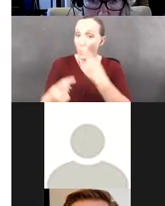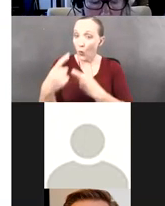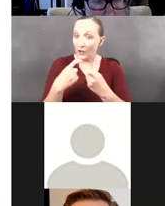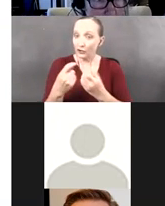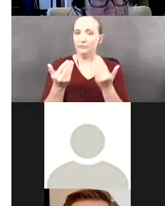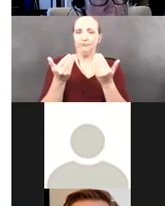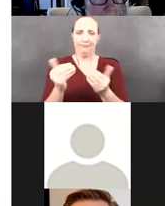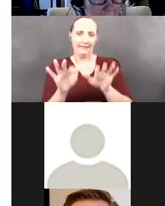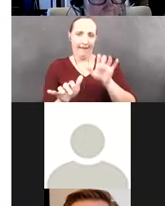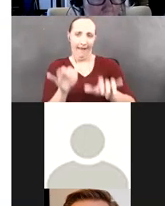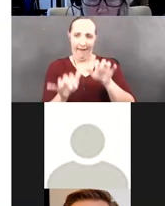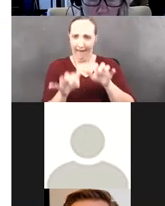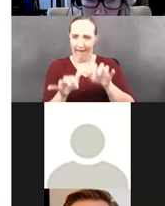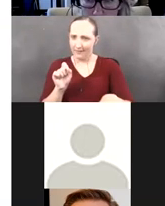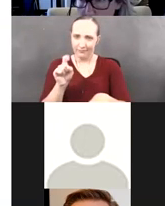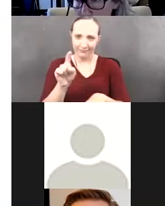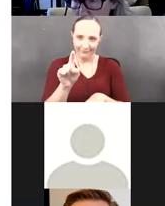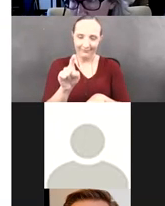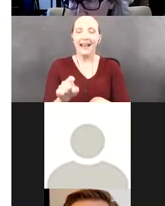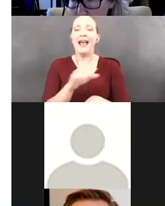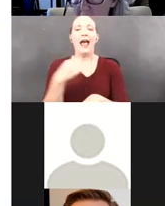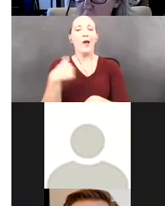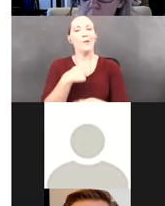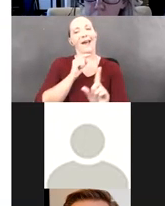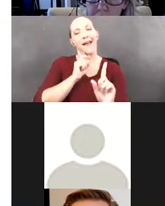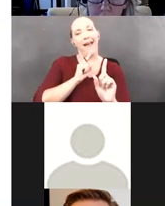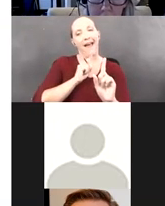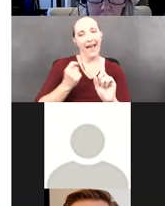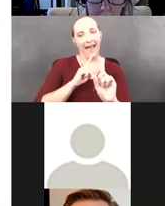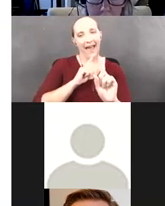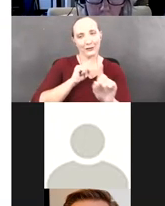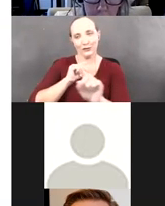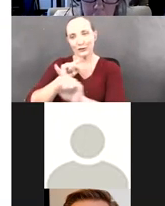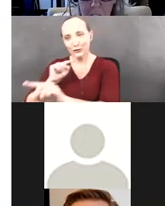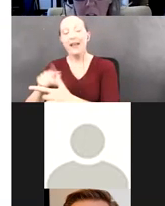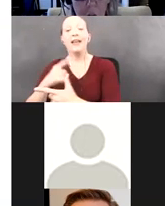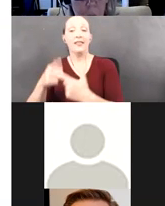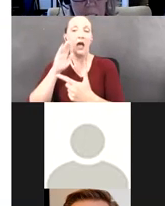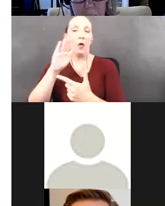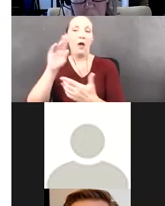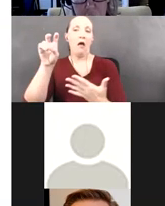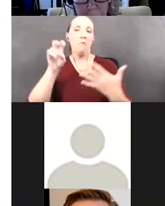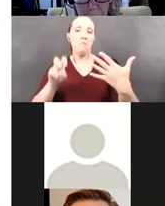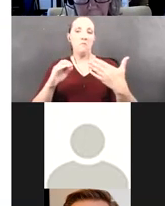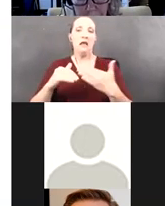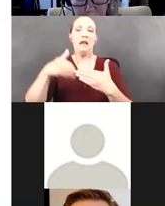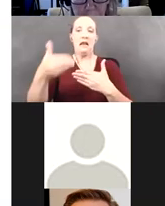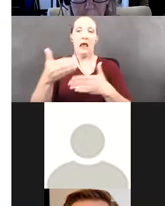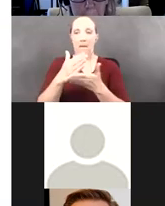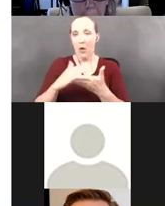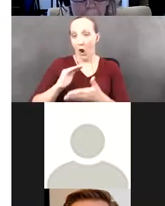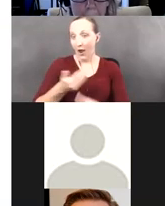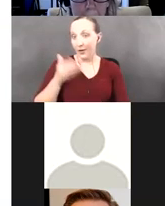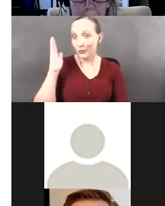pregunta, in por favor, and get hágala en those esa questions parte answered, and then para we'll que le move on to contestemos the sus next preguntas y portion después of our seguiremos a la presentation. siguiente parte